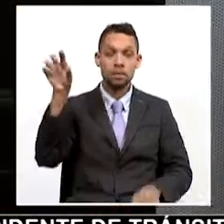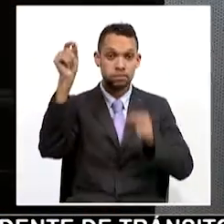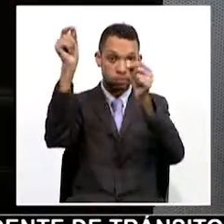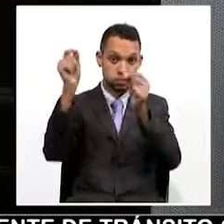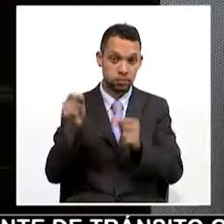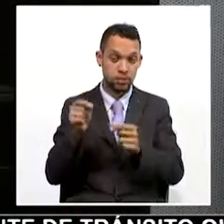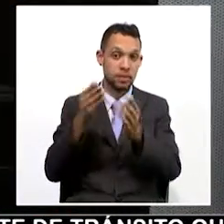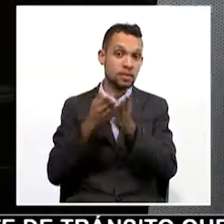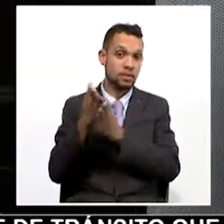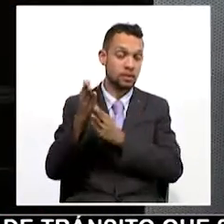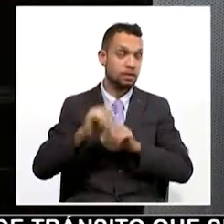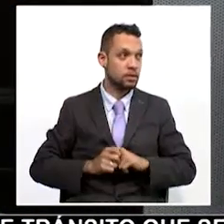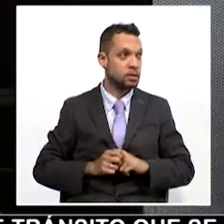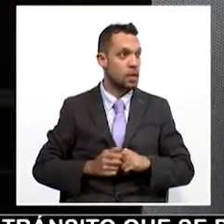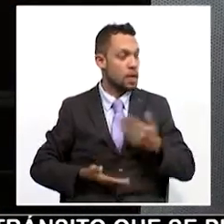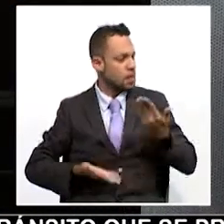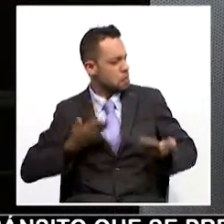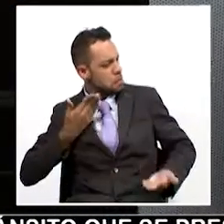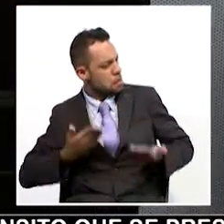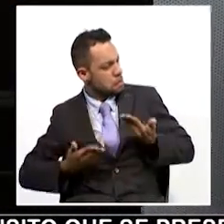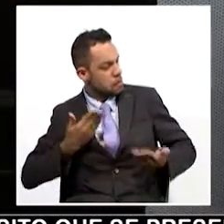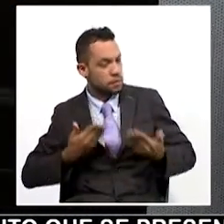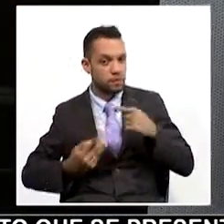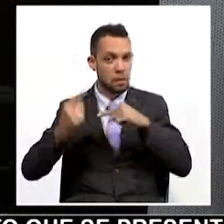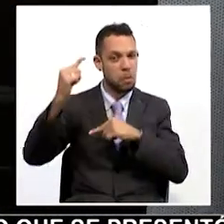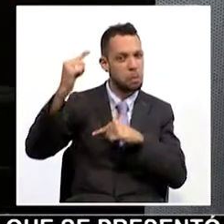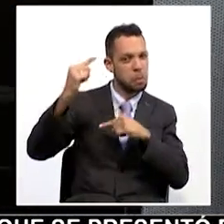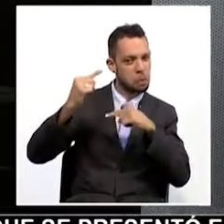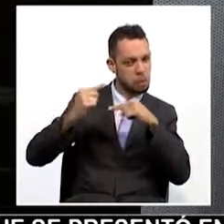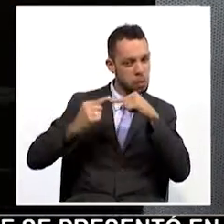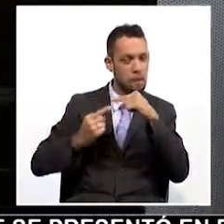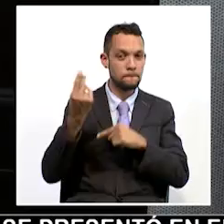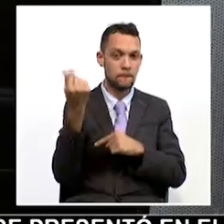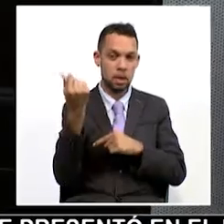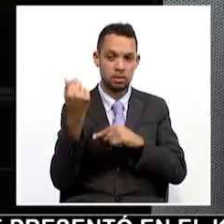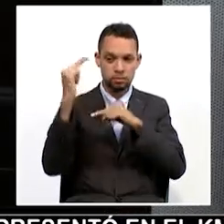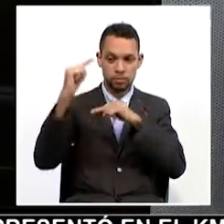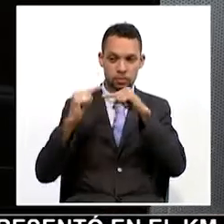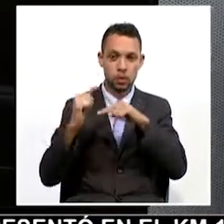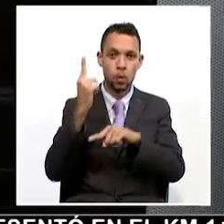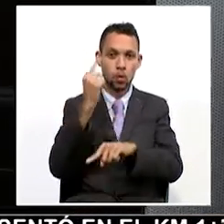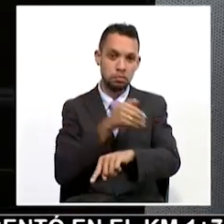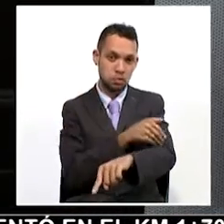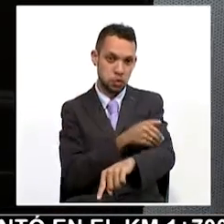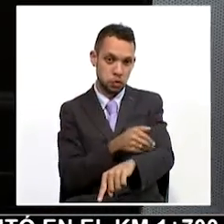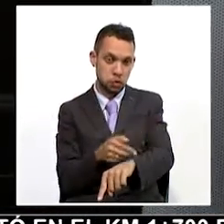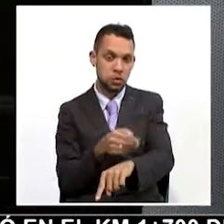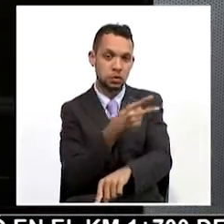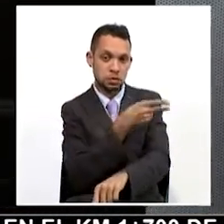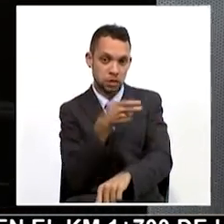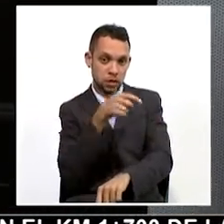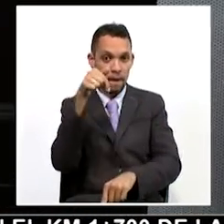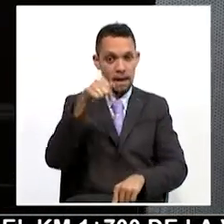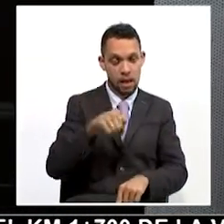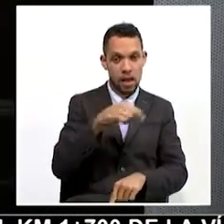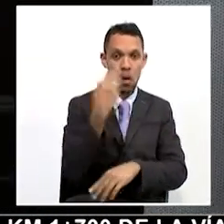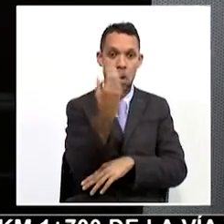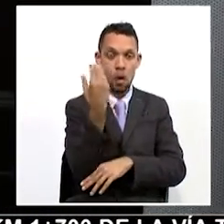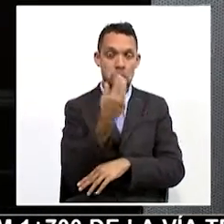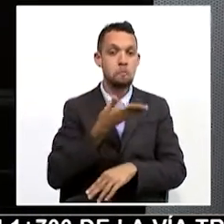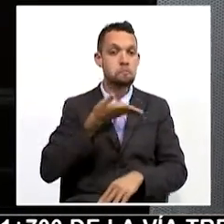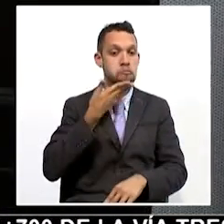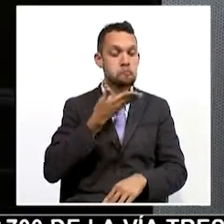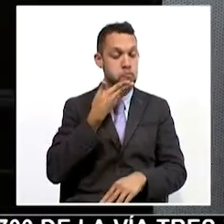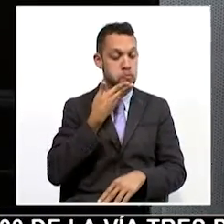moneda. Relativamente se me disminuye mucho el dinero, o sea, pues 1.200.000 acá es buen dinero.